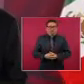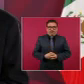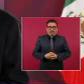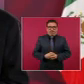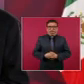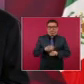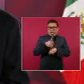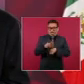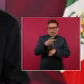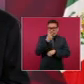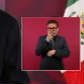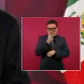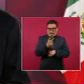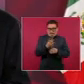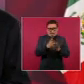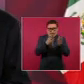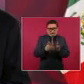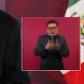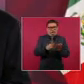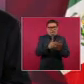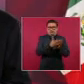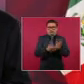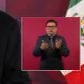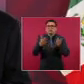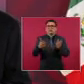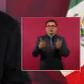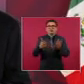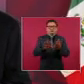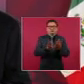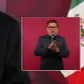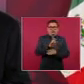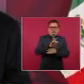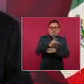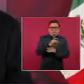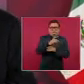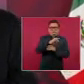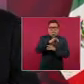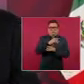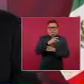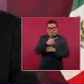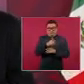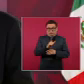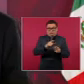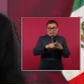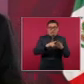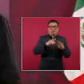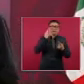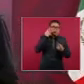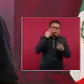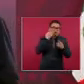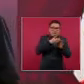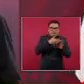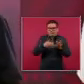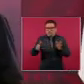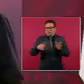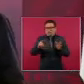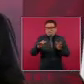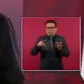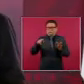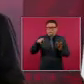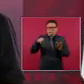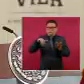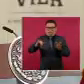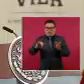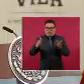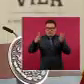el tramo 2, que va de Escárcega, Campeche hasta Calquiní,